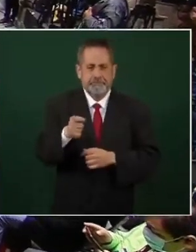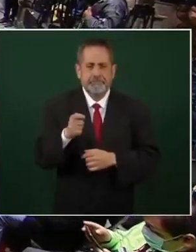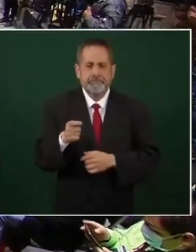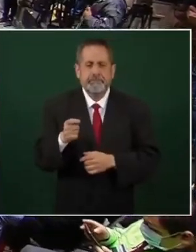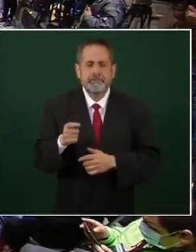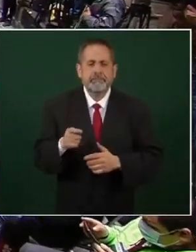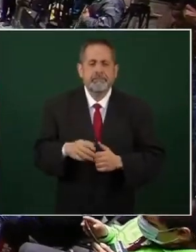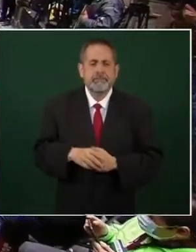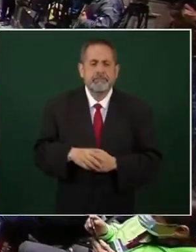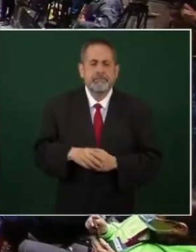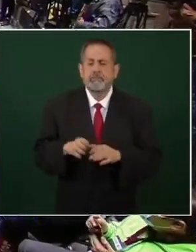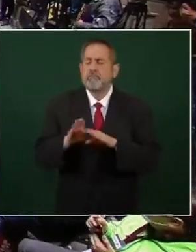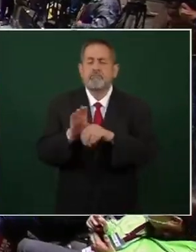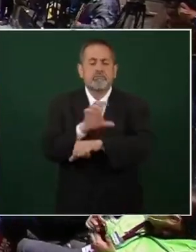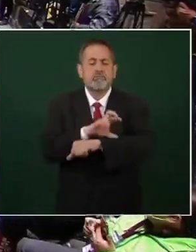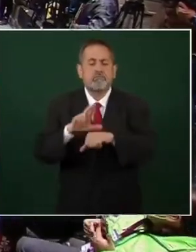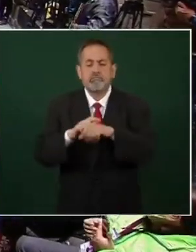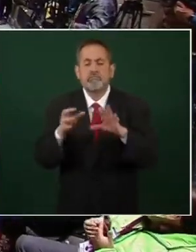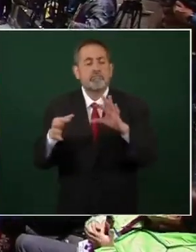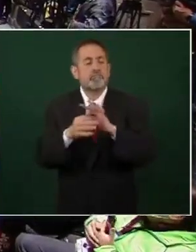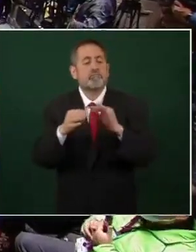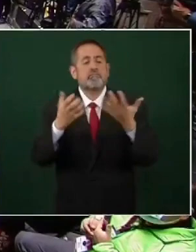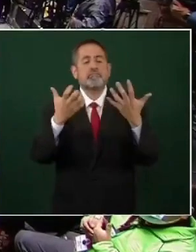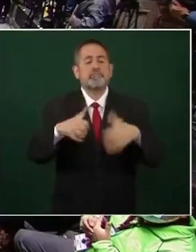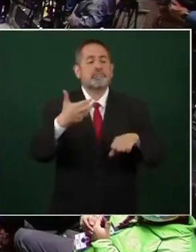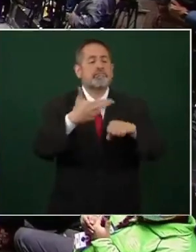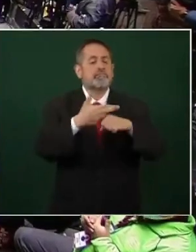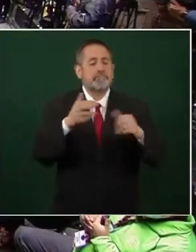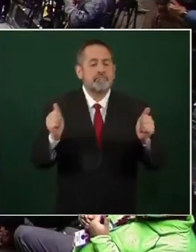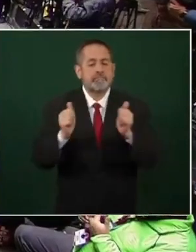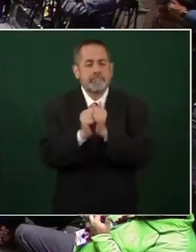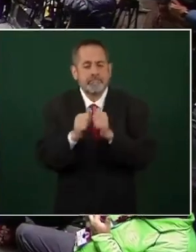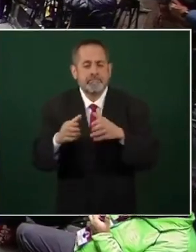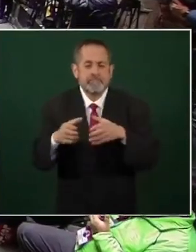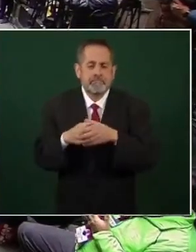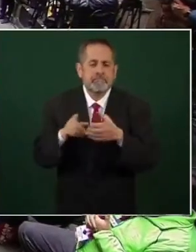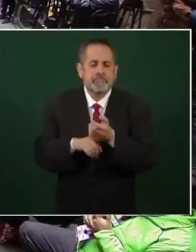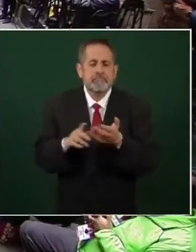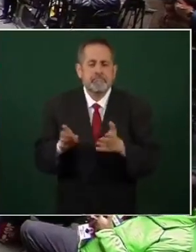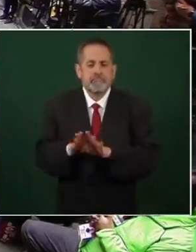de coordinación con empresarios.